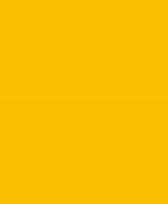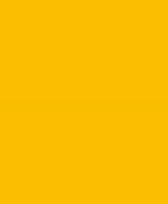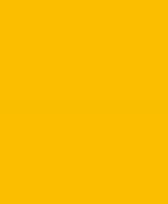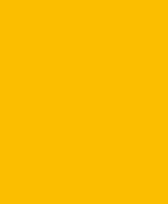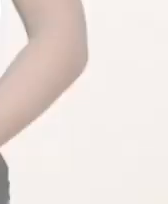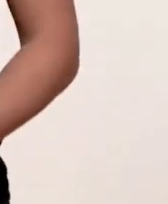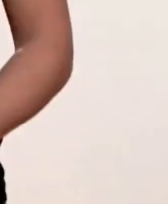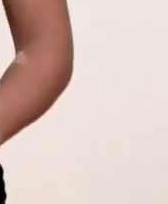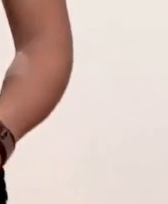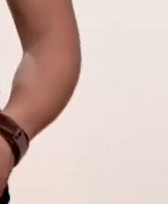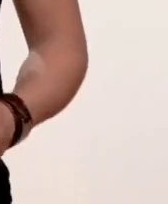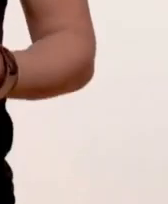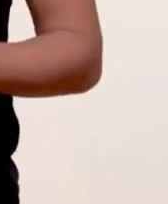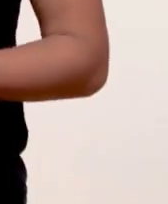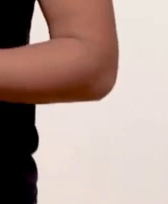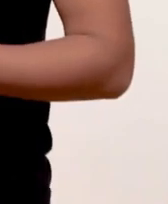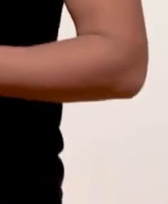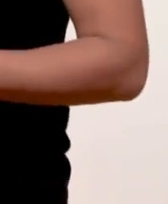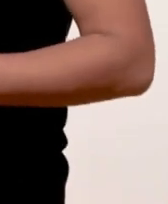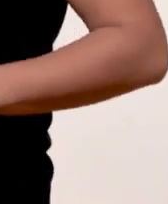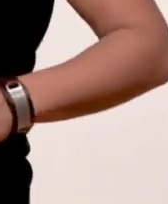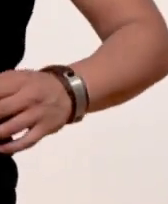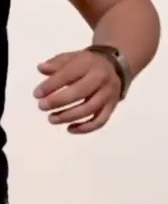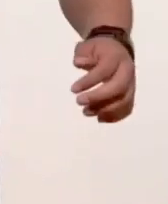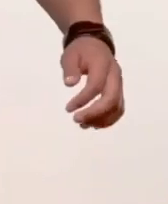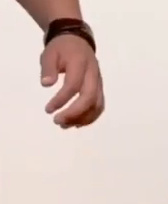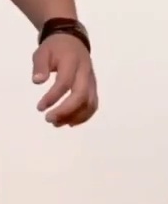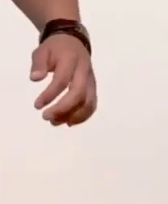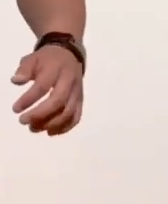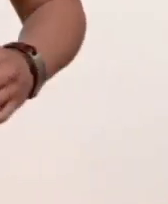alternativas. La primera es el saludo de codo.